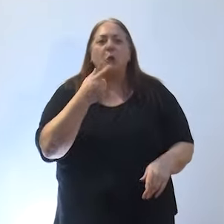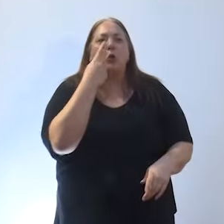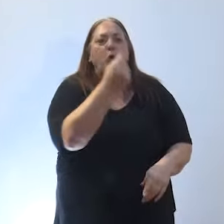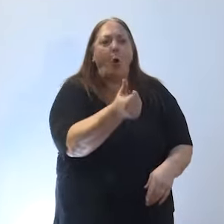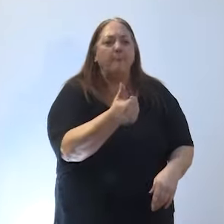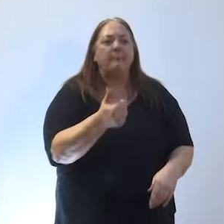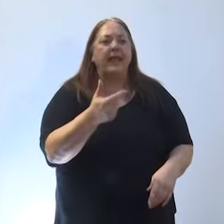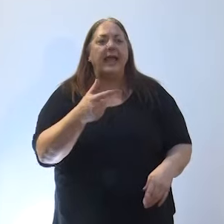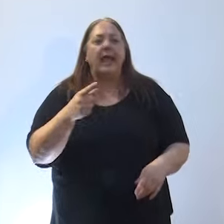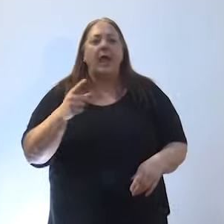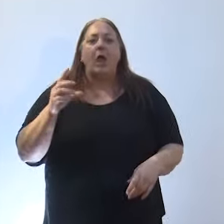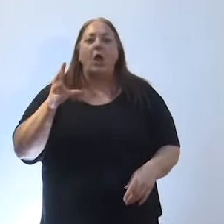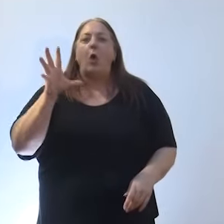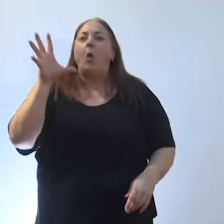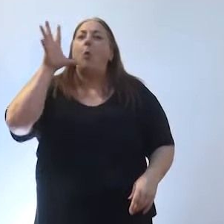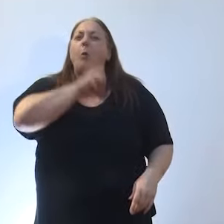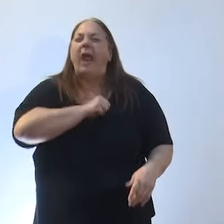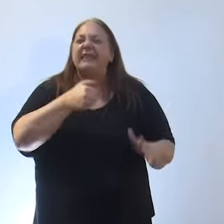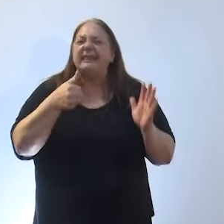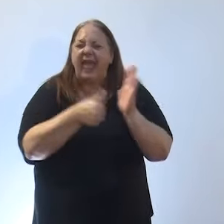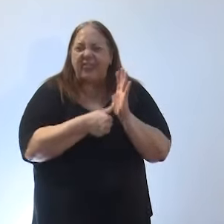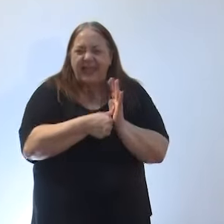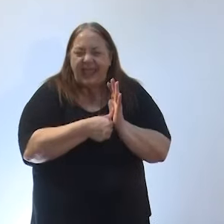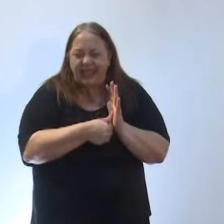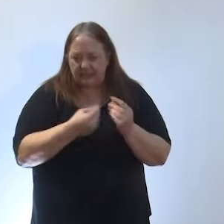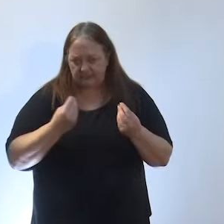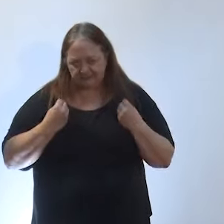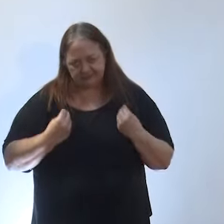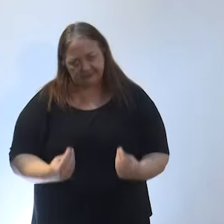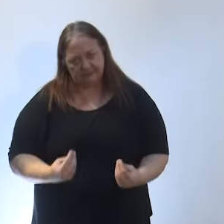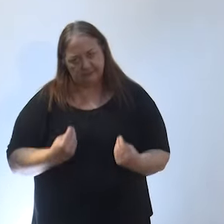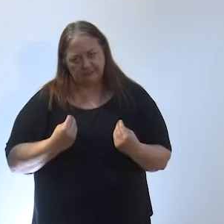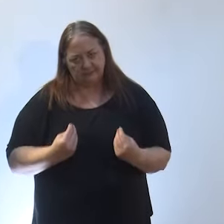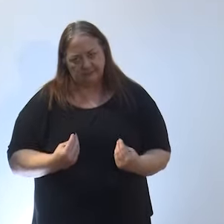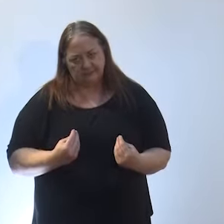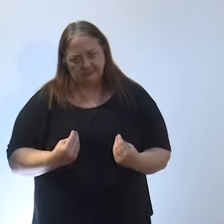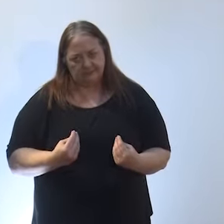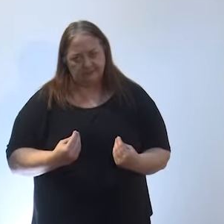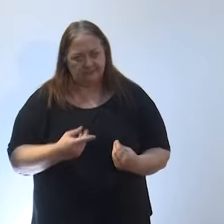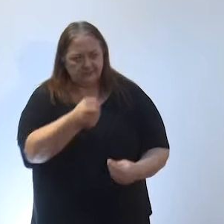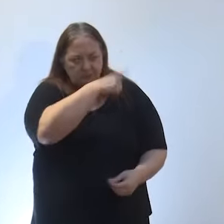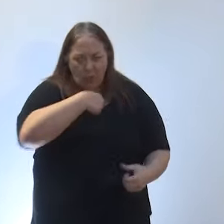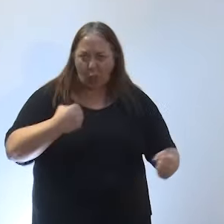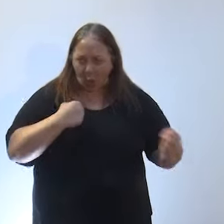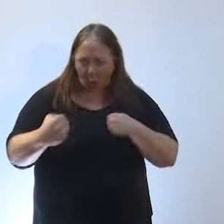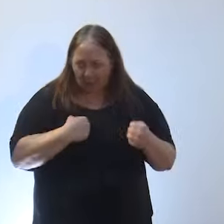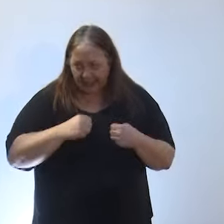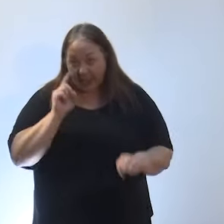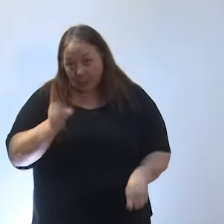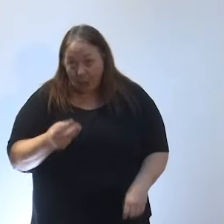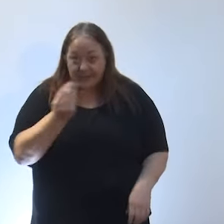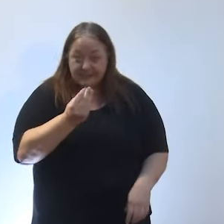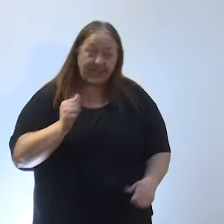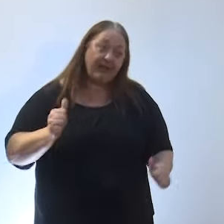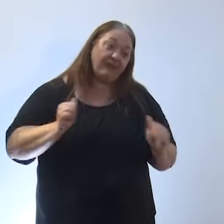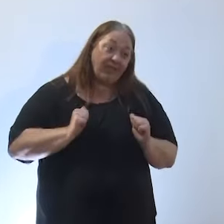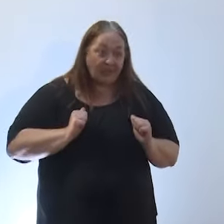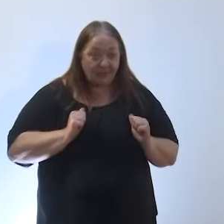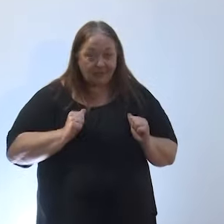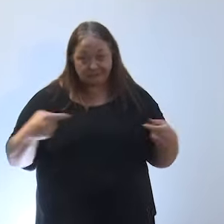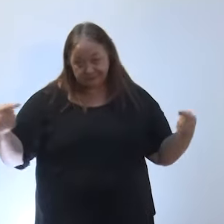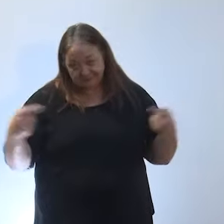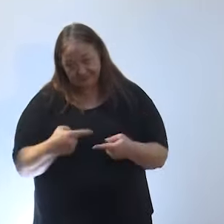el en el que hicimos mal por qué no se aprovechan estas cosas que obvio no sé son como contradicciones pero que no no